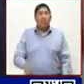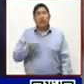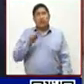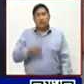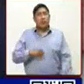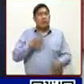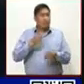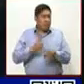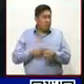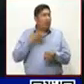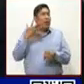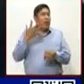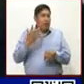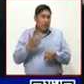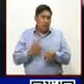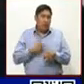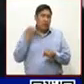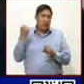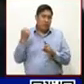Sí, a veces le pego.